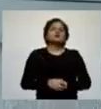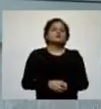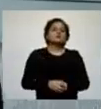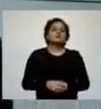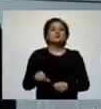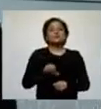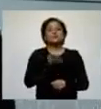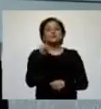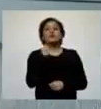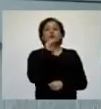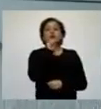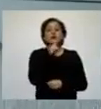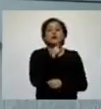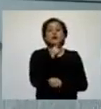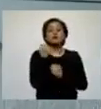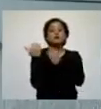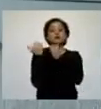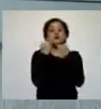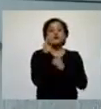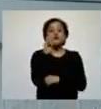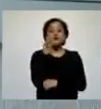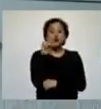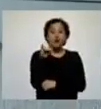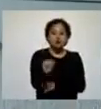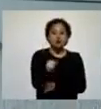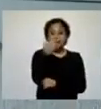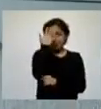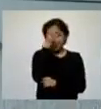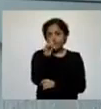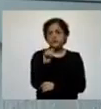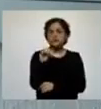hasta el extracto de la flauta mágica en el Glockenspiel.